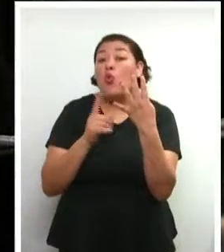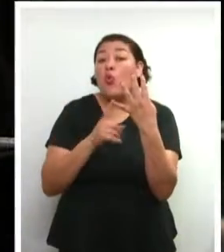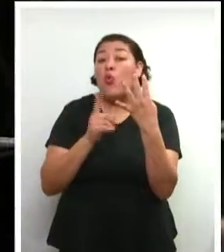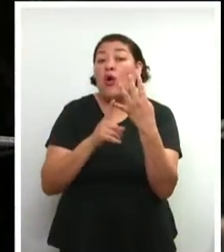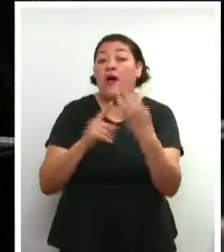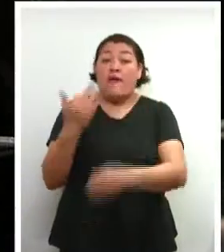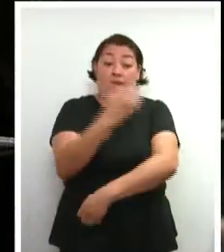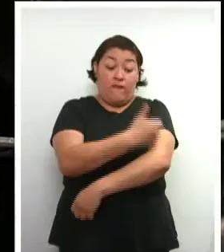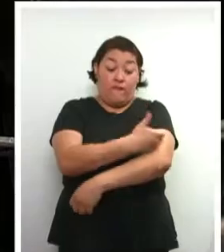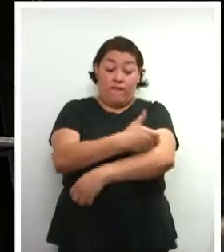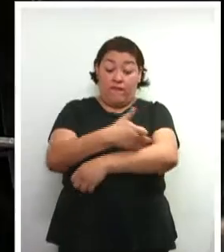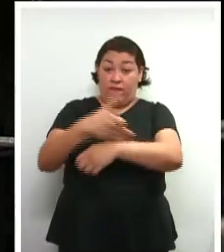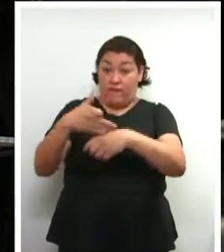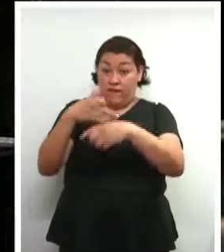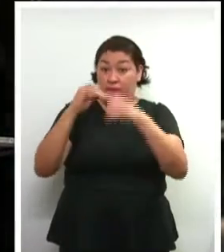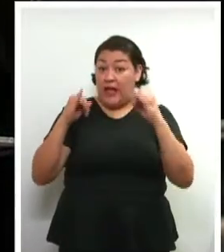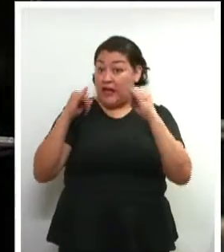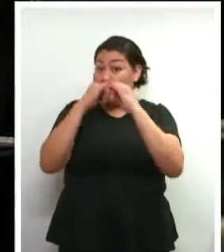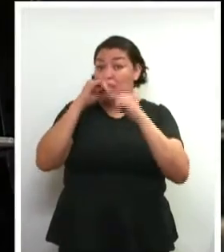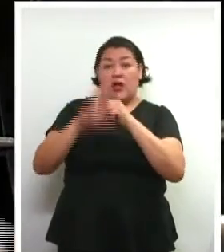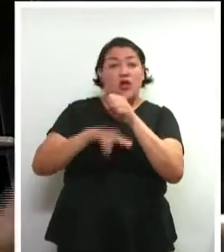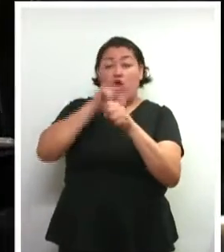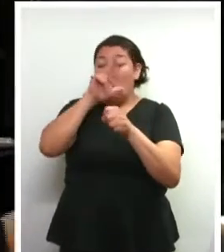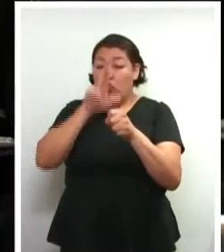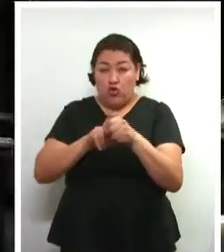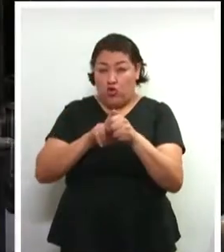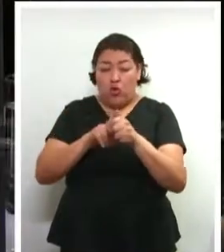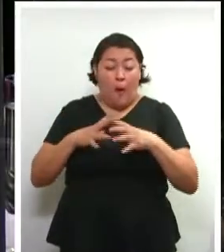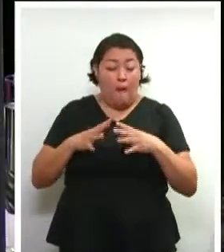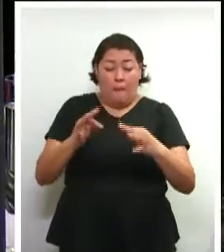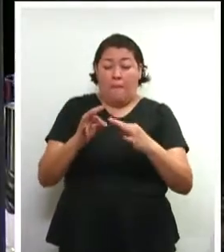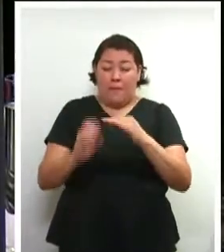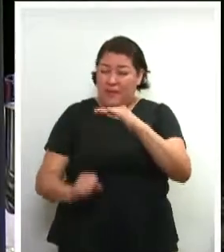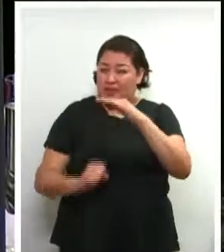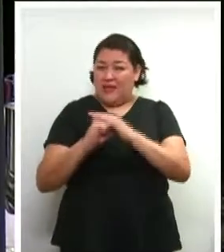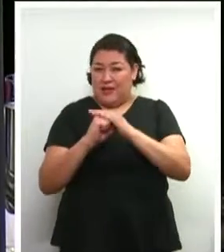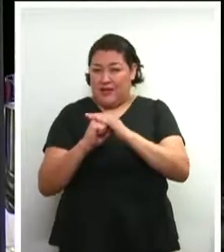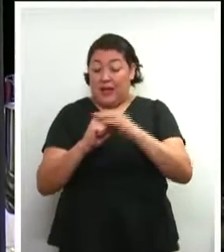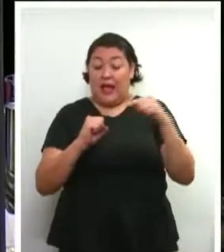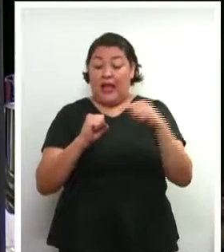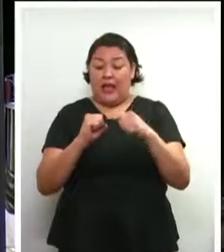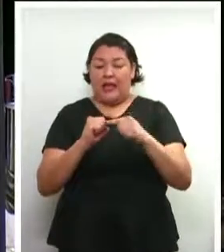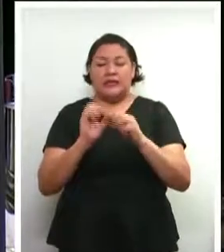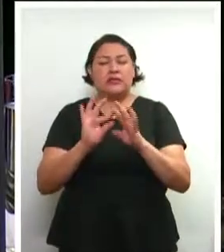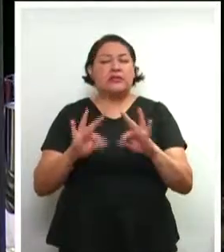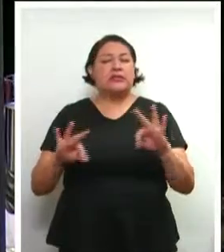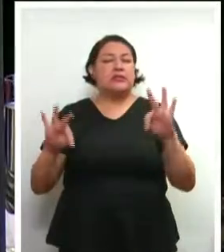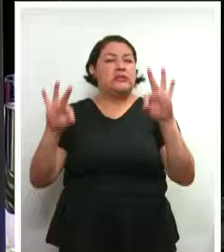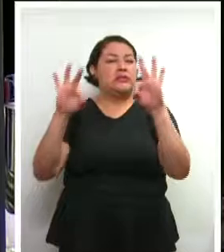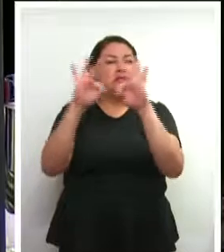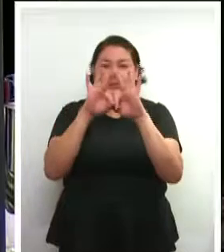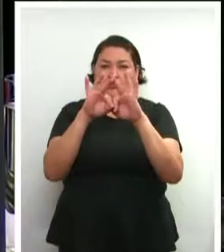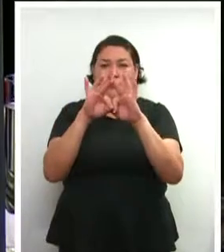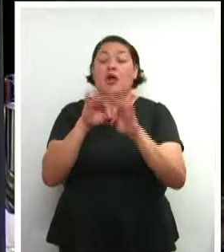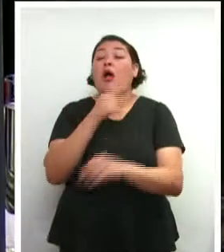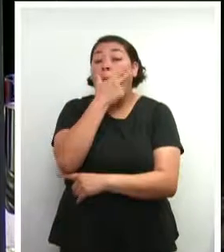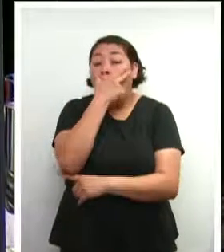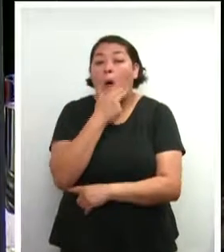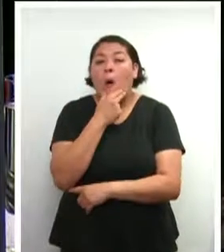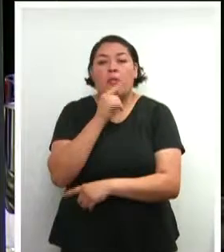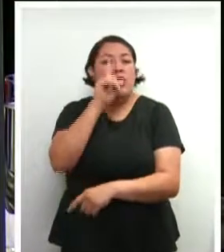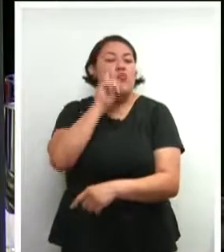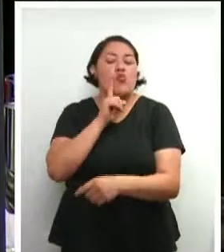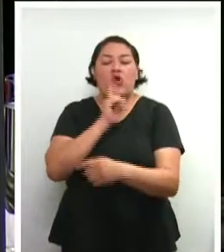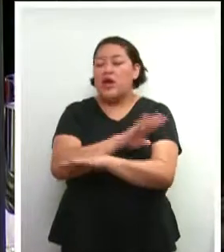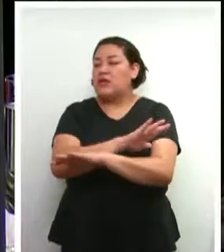la familia, institución natural y fundamental de la sociedad, es su célula básica, fundada en la unión de un hombre y una mujer